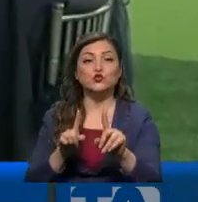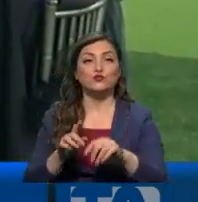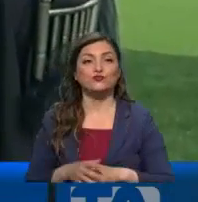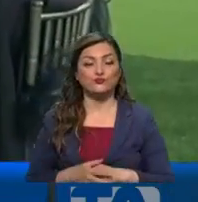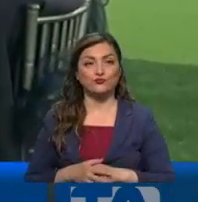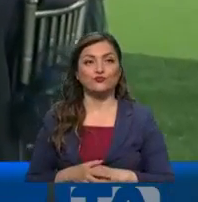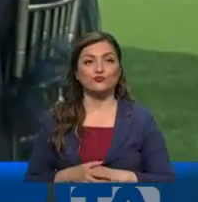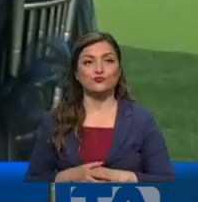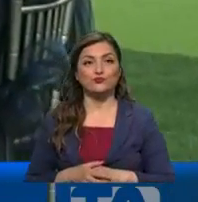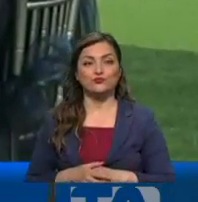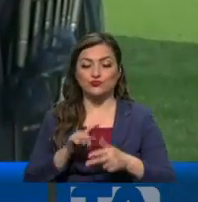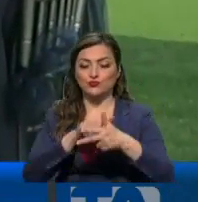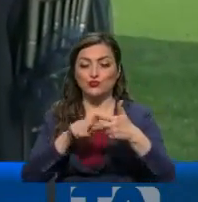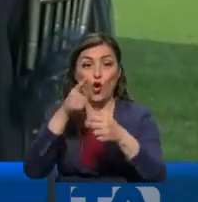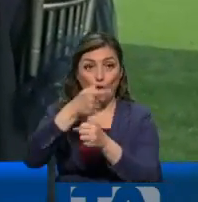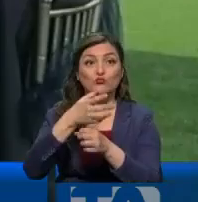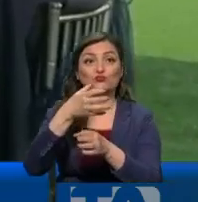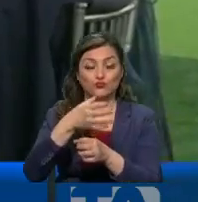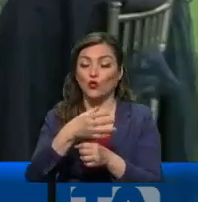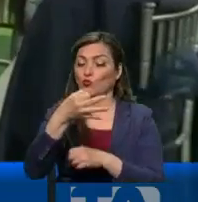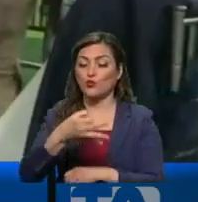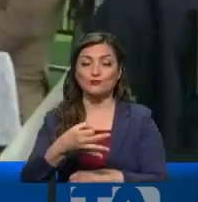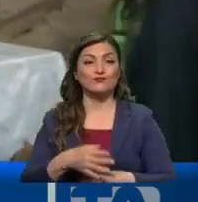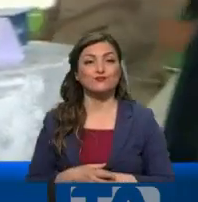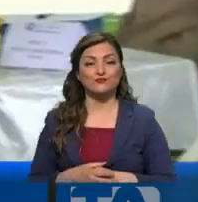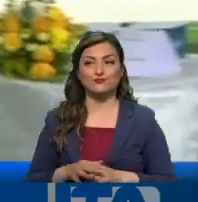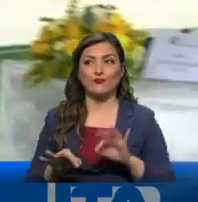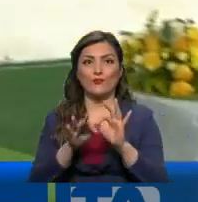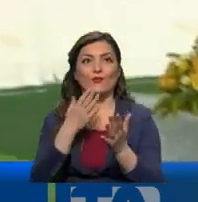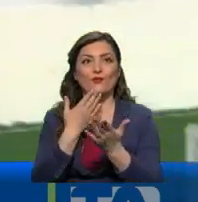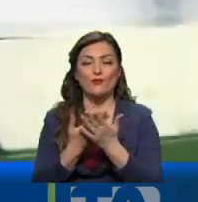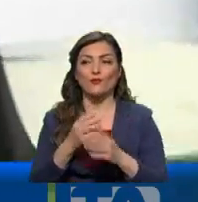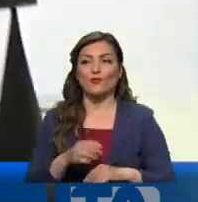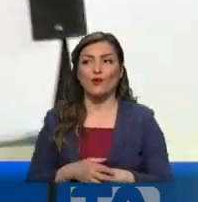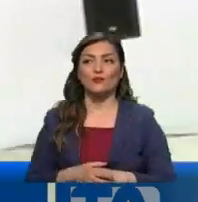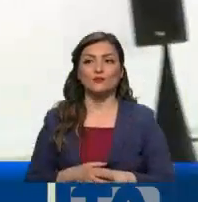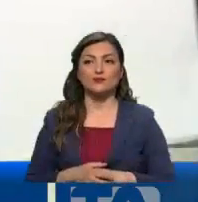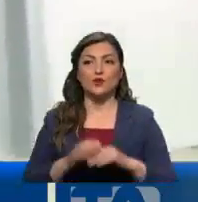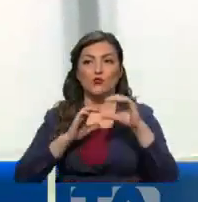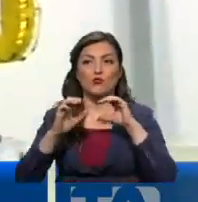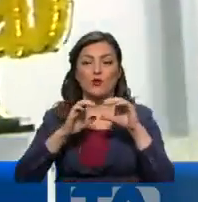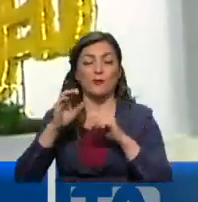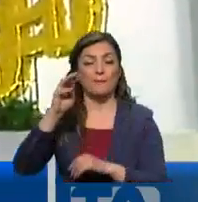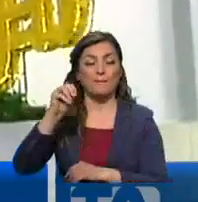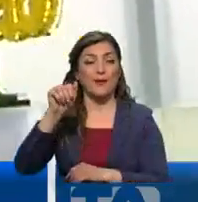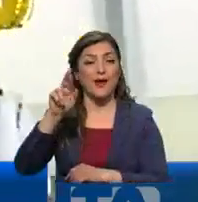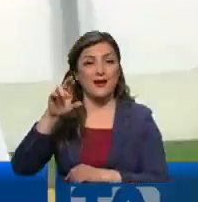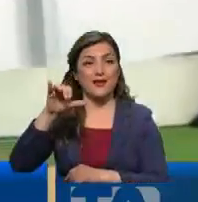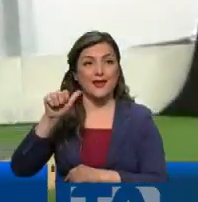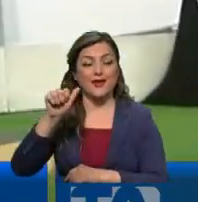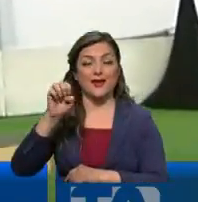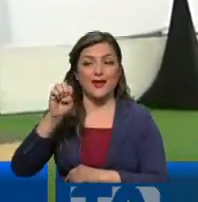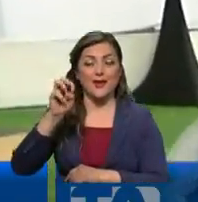para poder cumplir todas las disposiciones del COE. Perfecto, muchísimas gracias, Daniela. Ahora vamos a conversar con María Emilia, que es una de las estudiantes